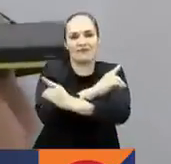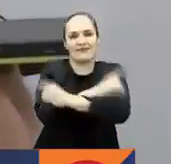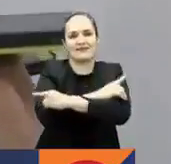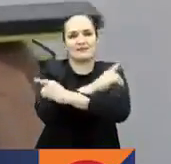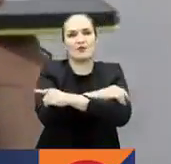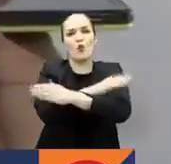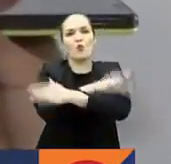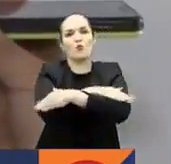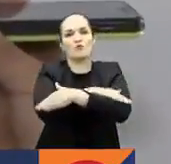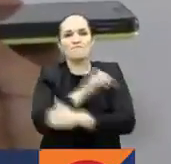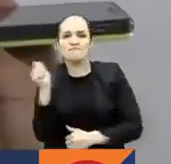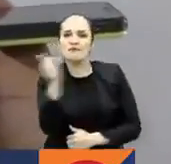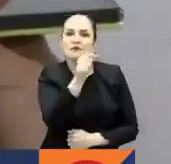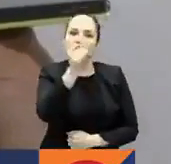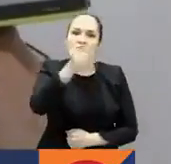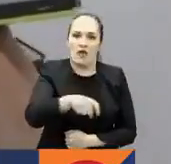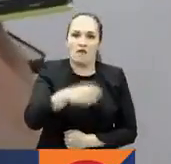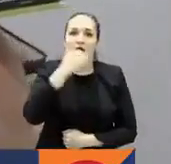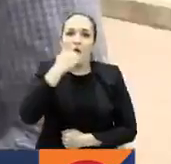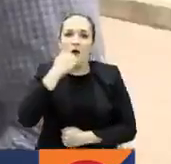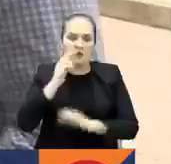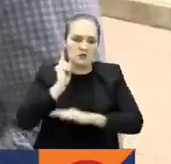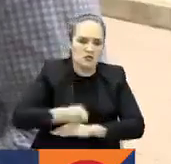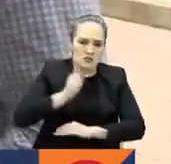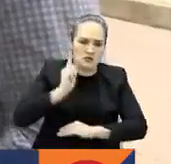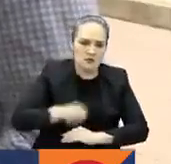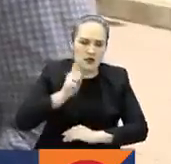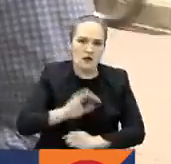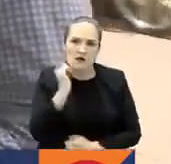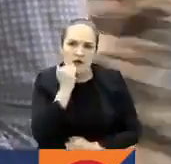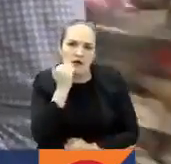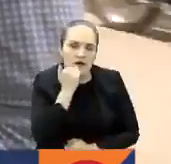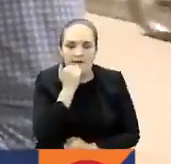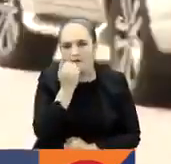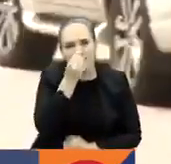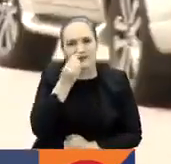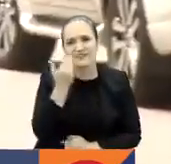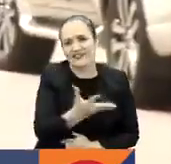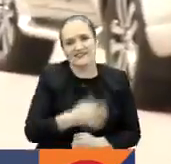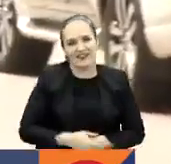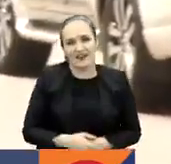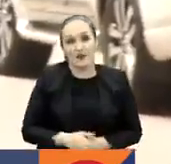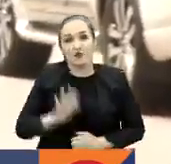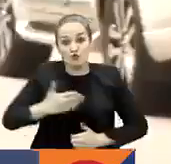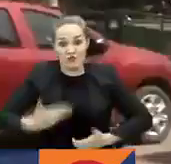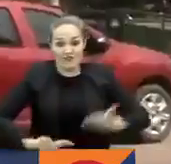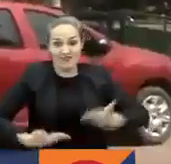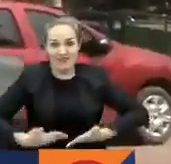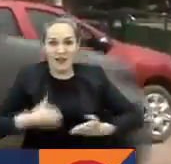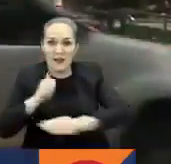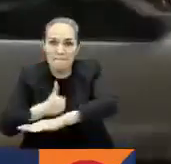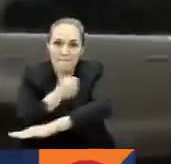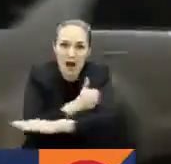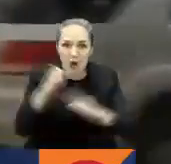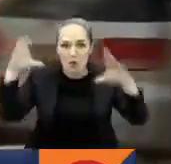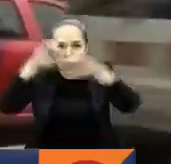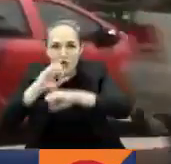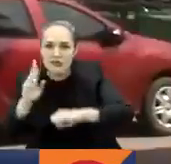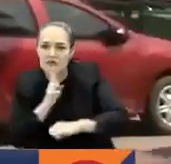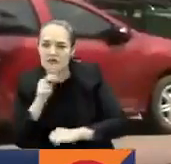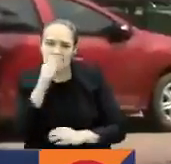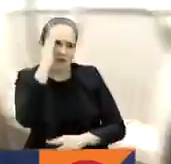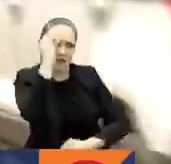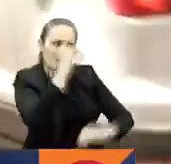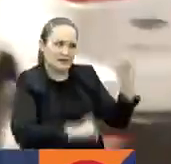no habrá medidas que puedan servir. Representantes de establecimientos nocturnos tienen reacciones en contra de las nuevas medidas.